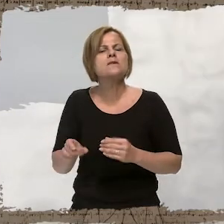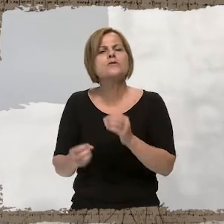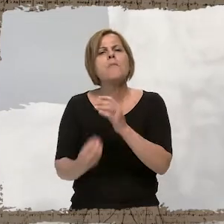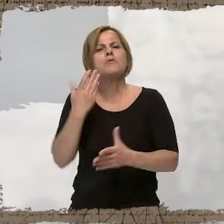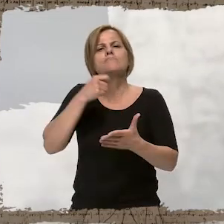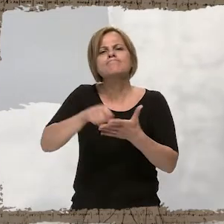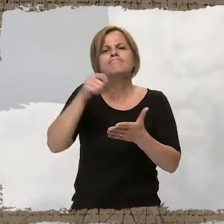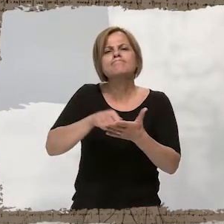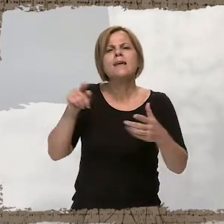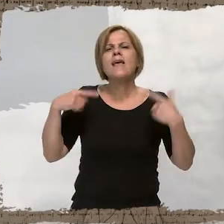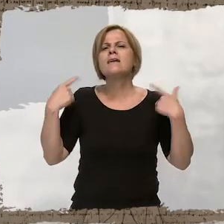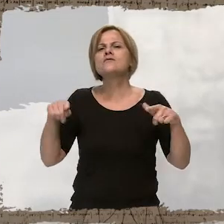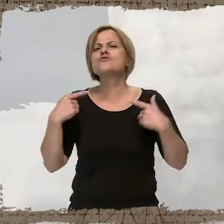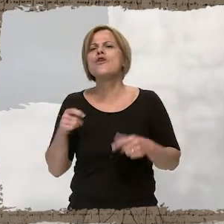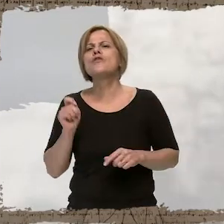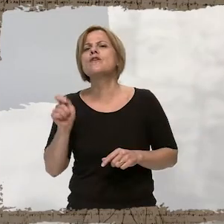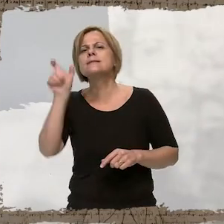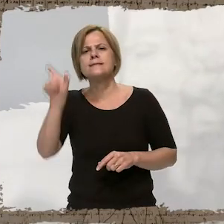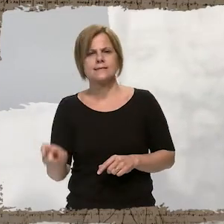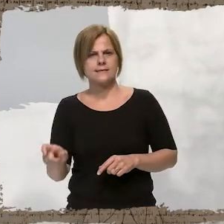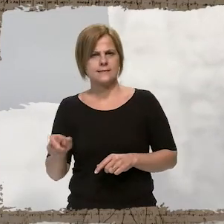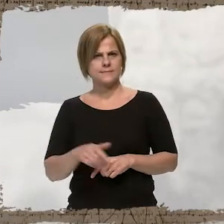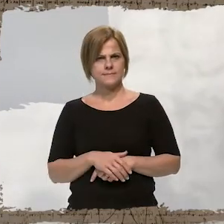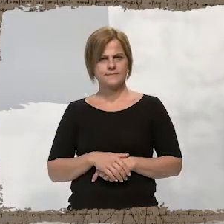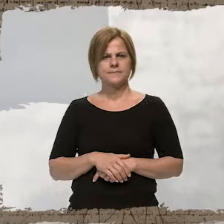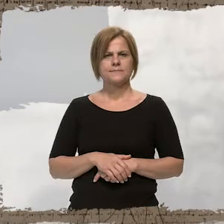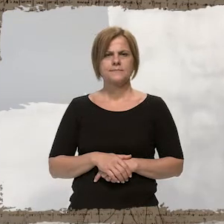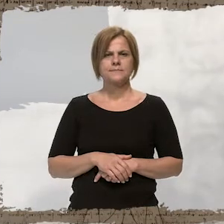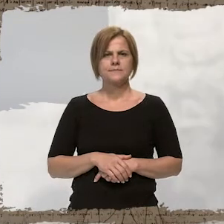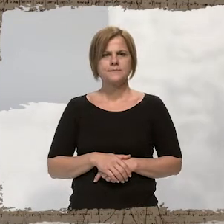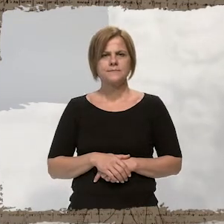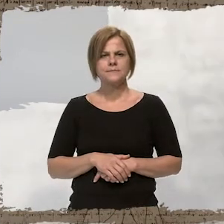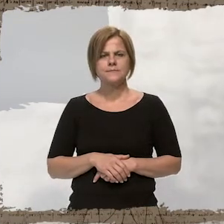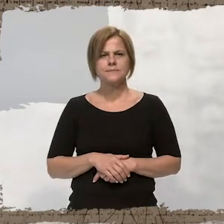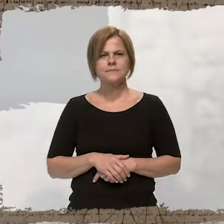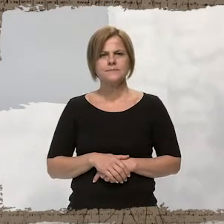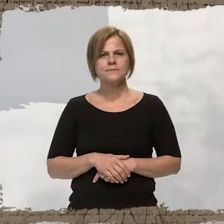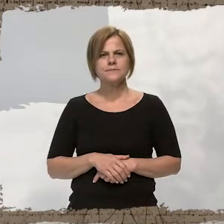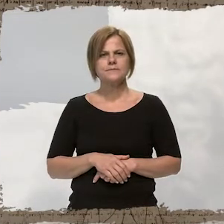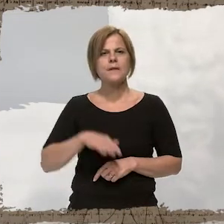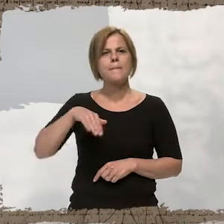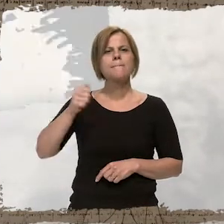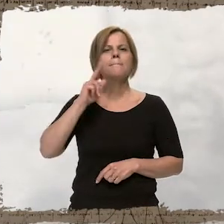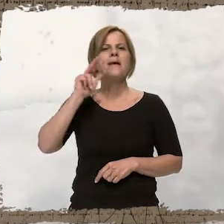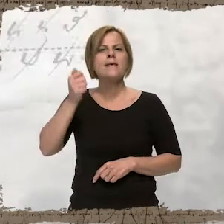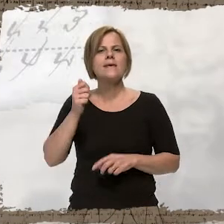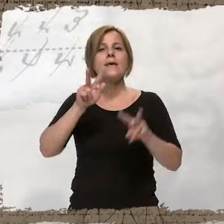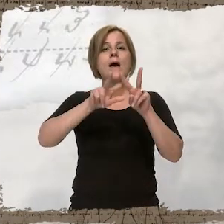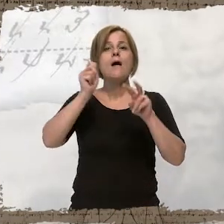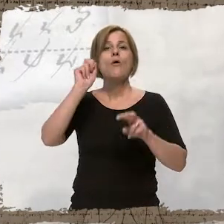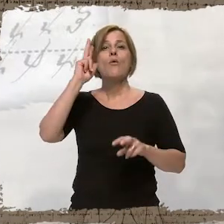la persona que creó estas extrañas canciones entre otras cosas misterios y simas que hizo